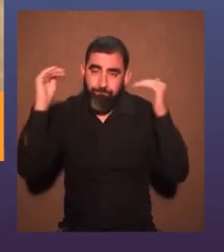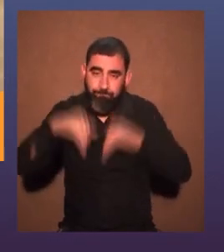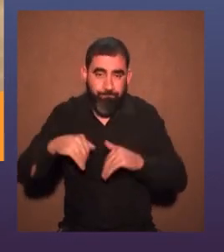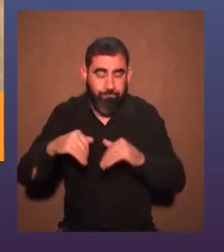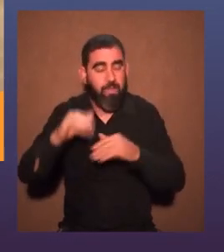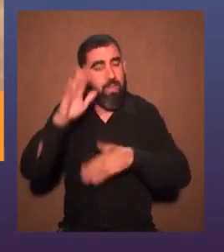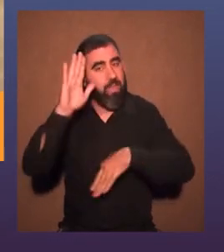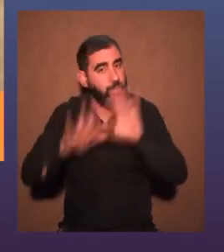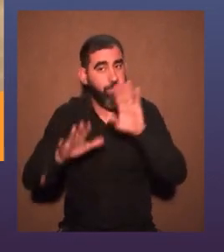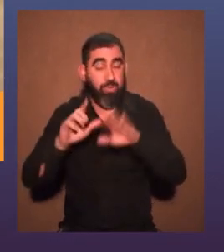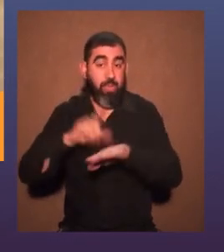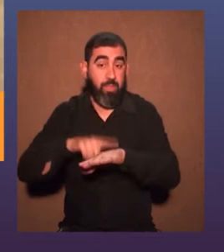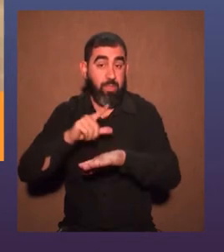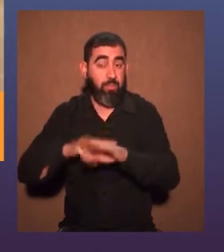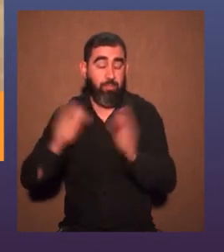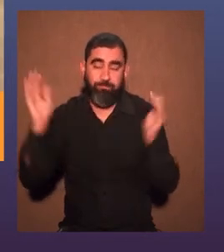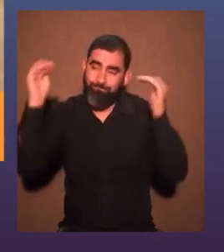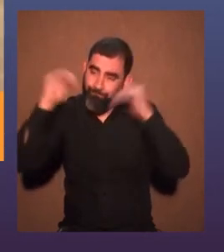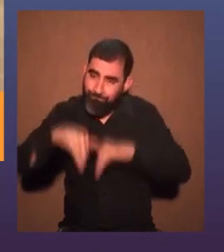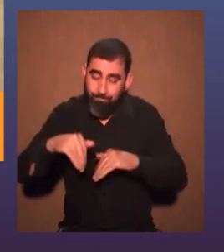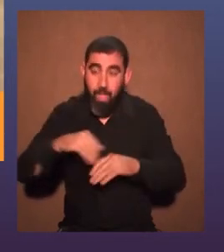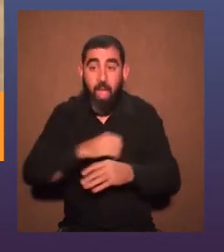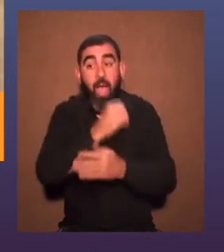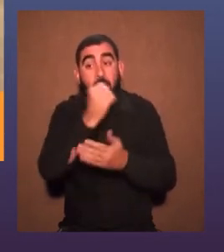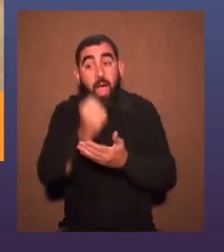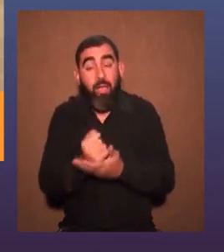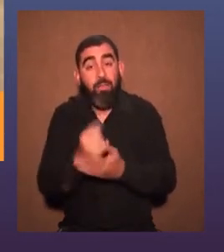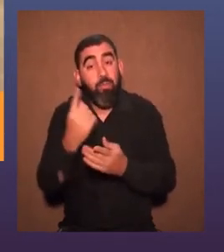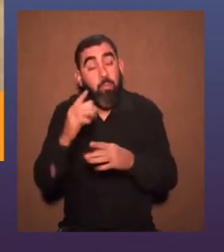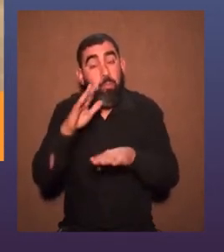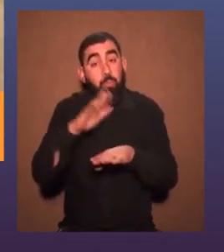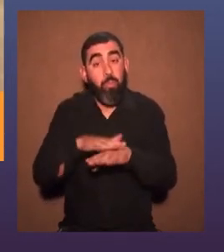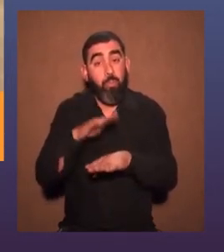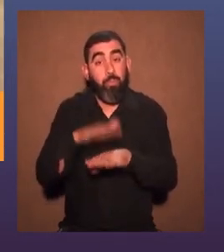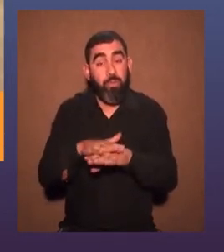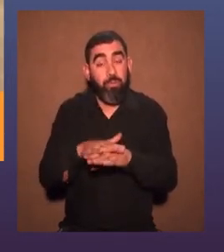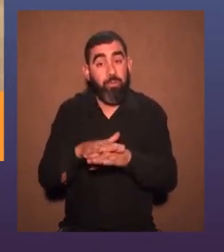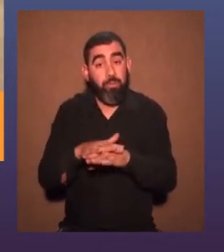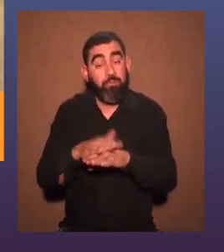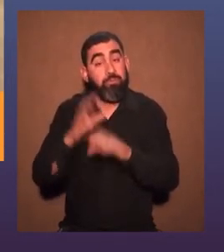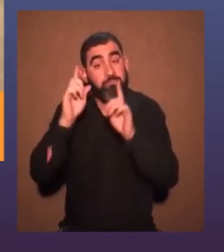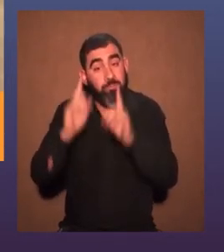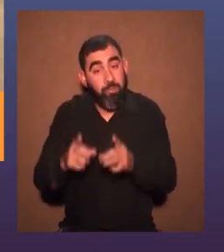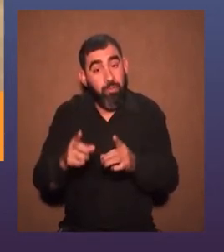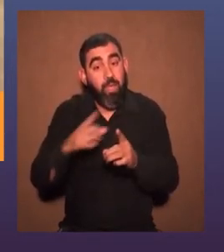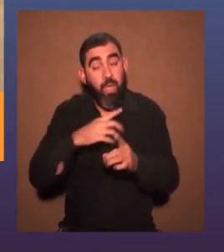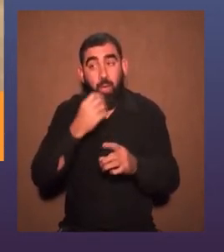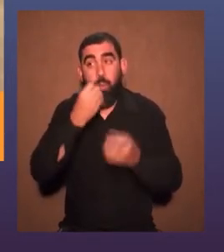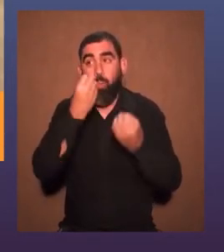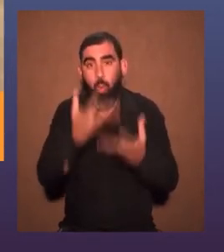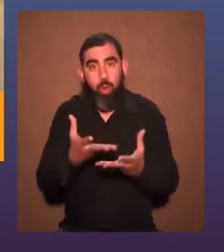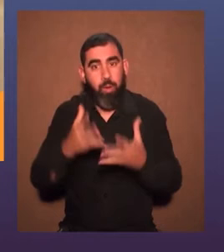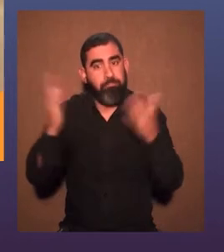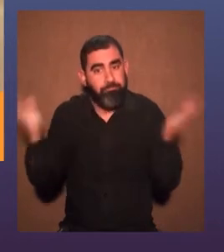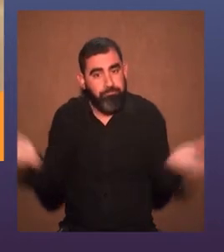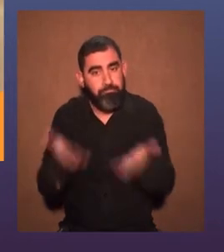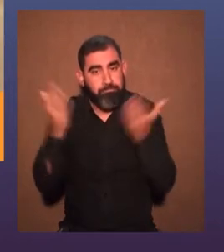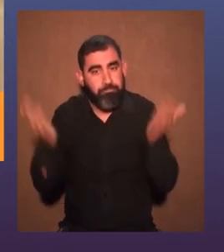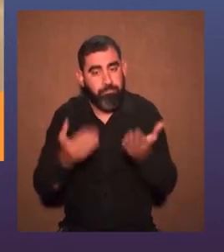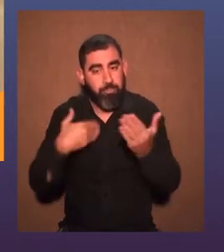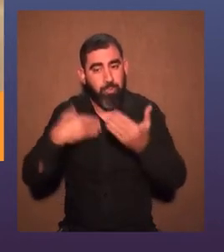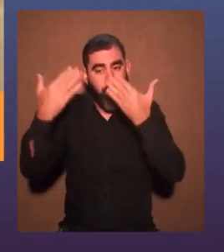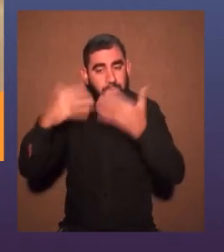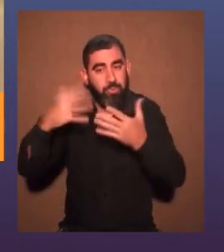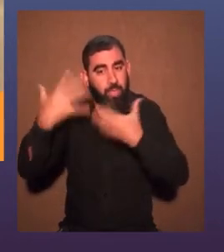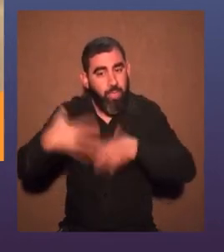la mayoría del tiempo te diría, hasta que llegan momentos en que realmente también se vuelve muy estimulante y digamos, cuando